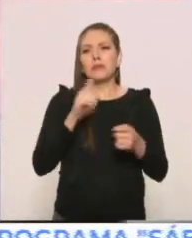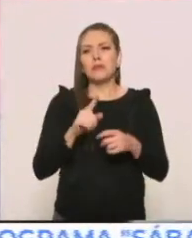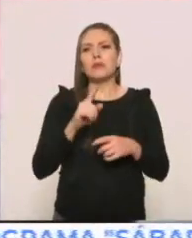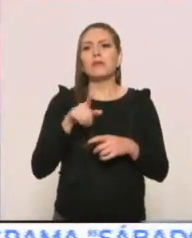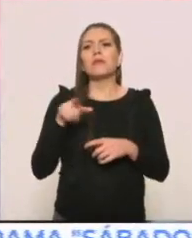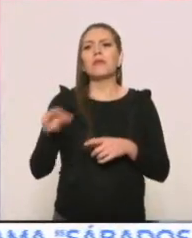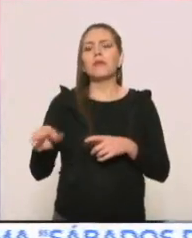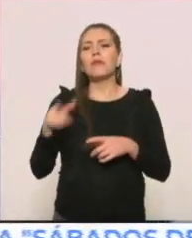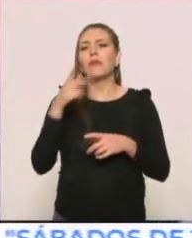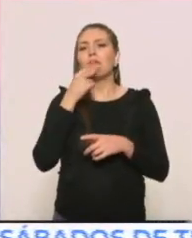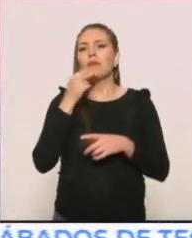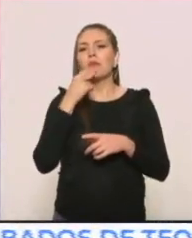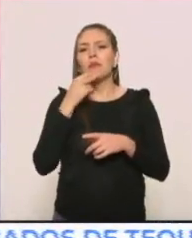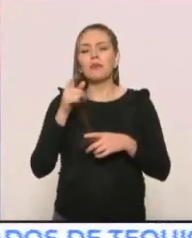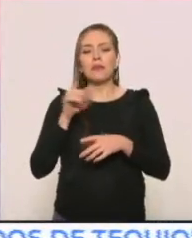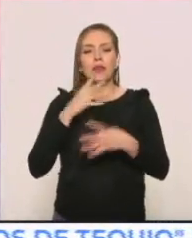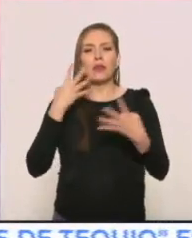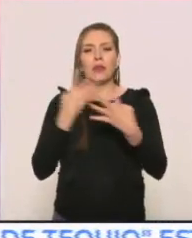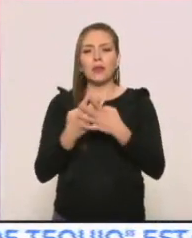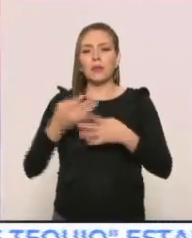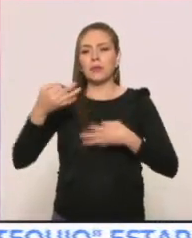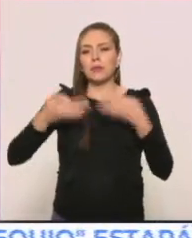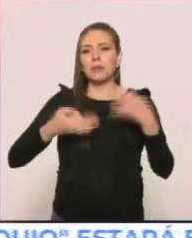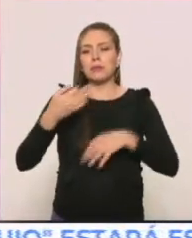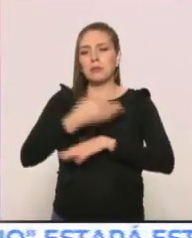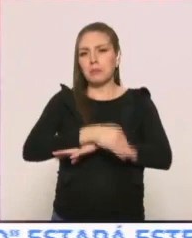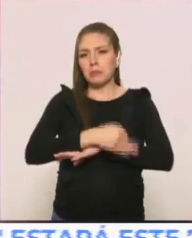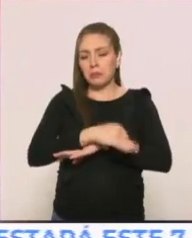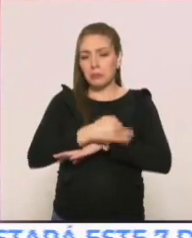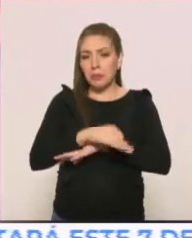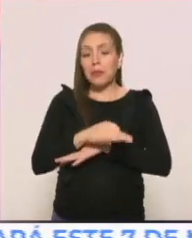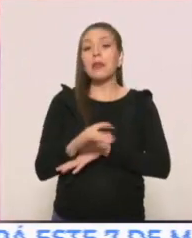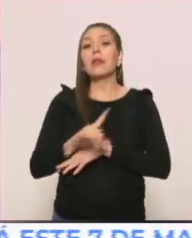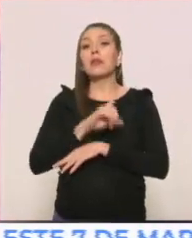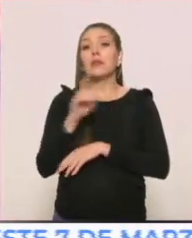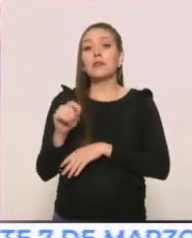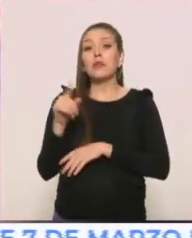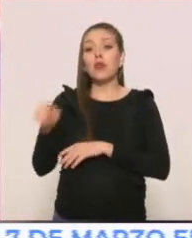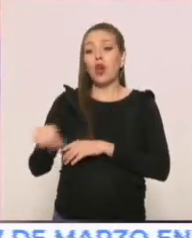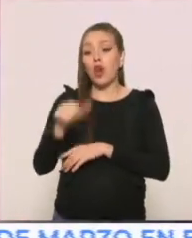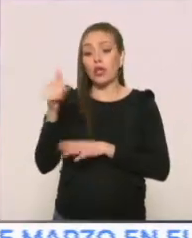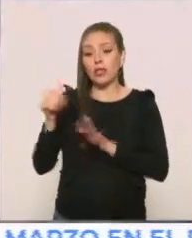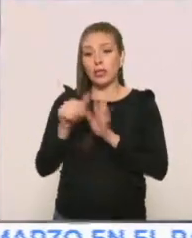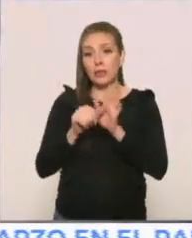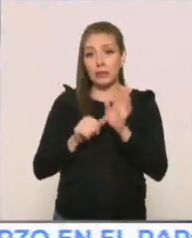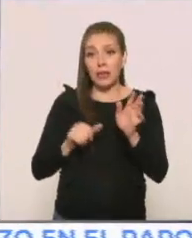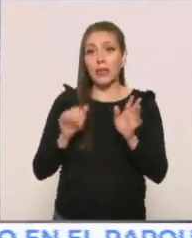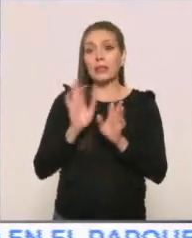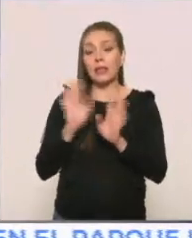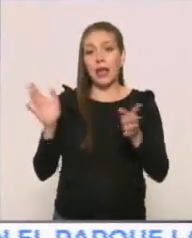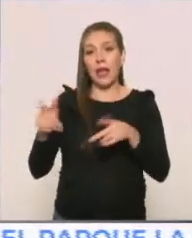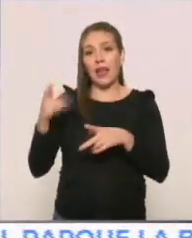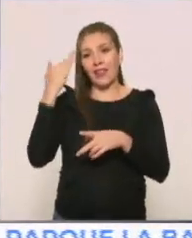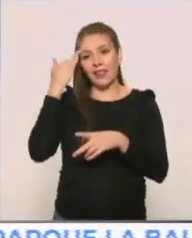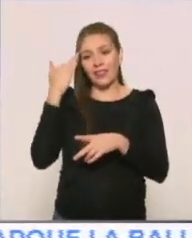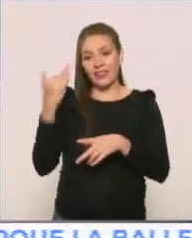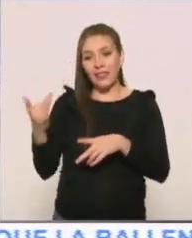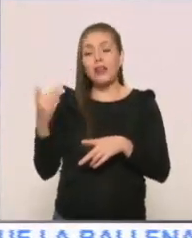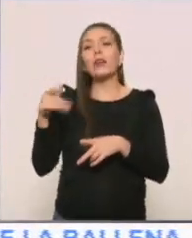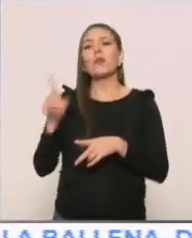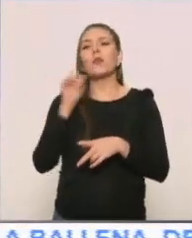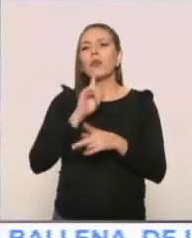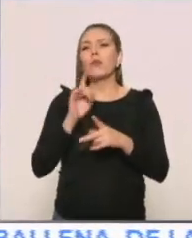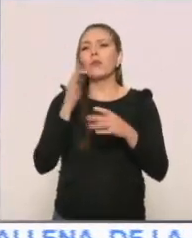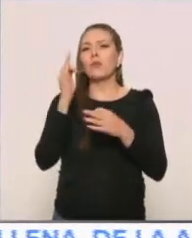pudo salir de la cárcel. Durante los 11 meses que duró el proceso, Abril logró obtener el divorcio y la custodia de sus hijos, pero